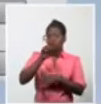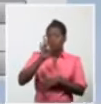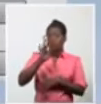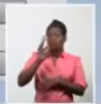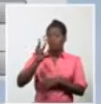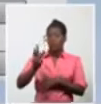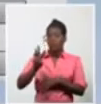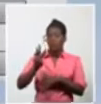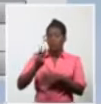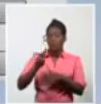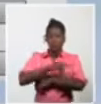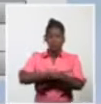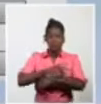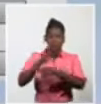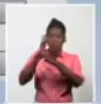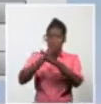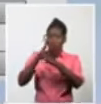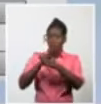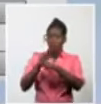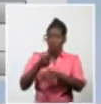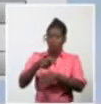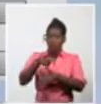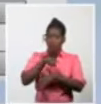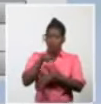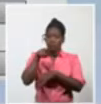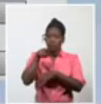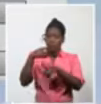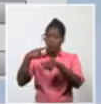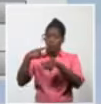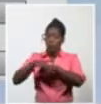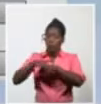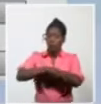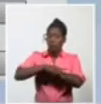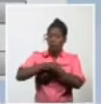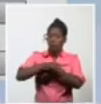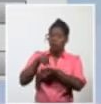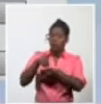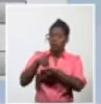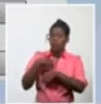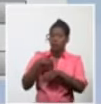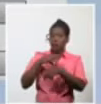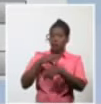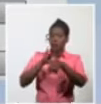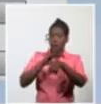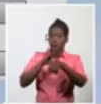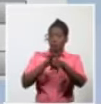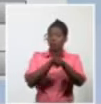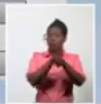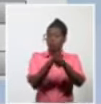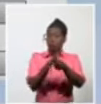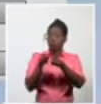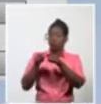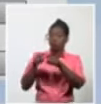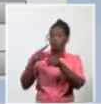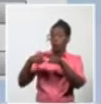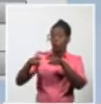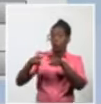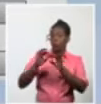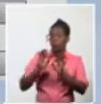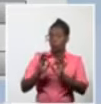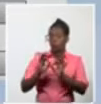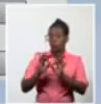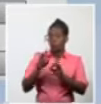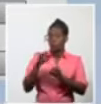la incorporación del Sahara Occidental, tienen pacientes de COVID-19, un total de